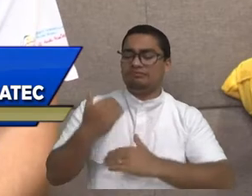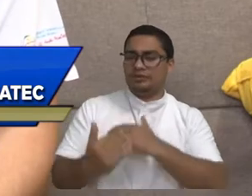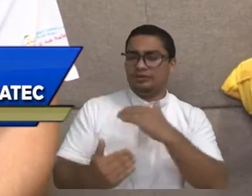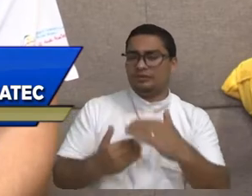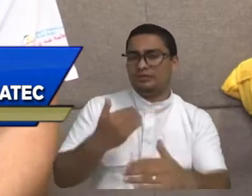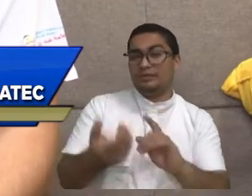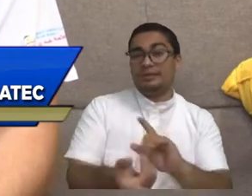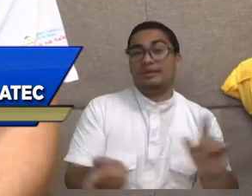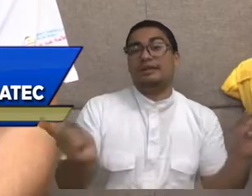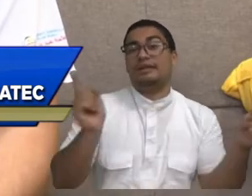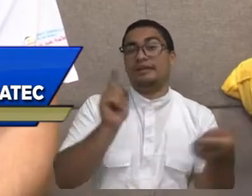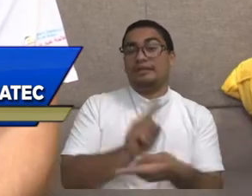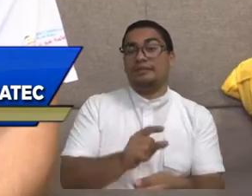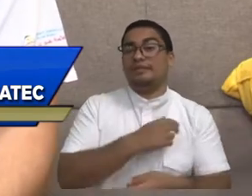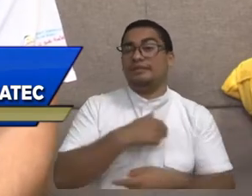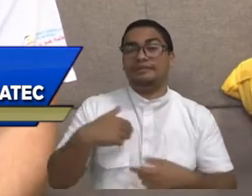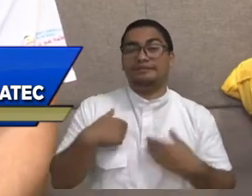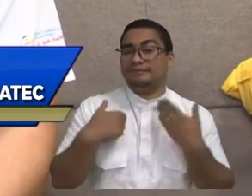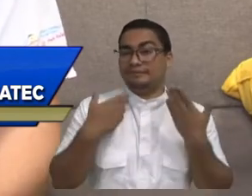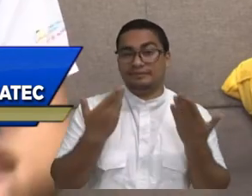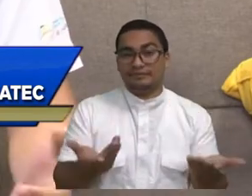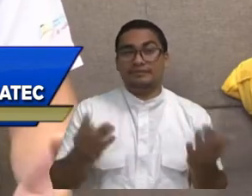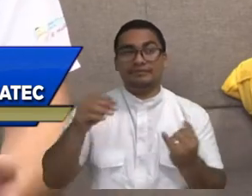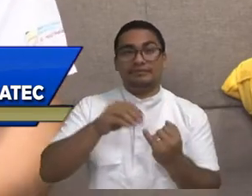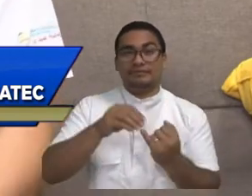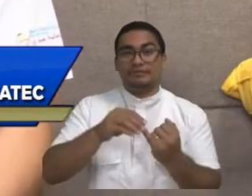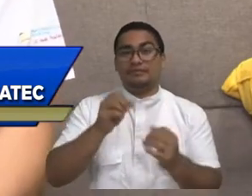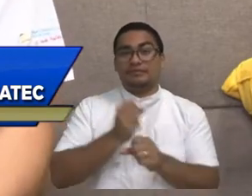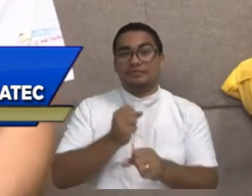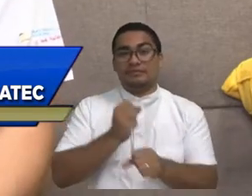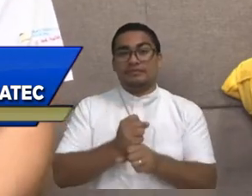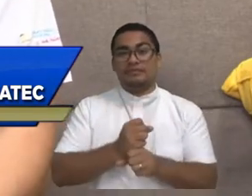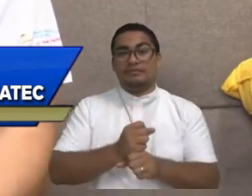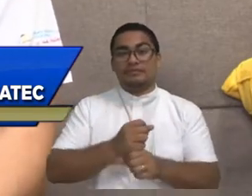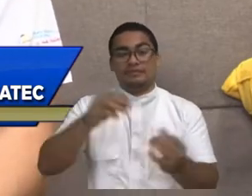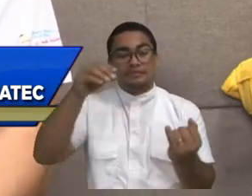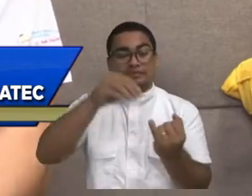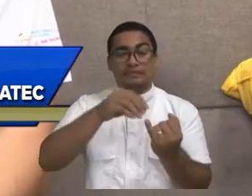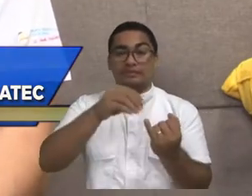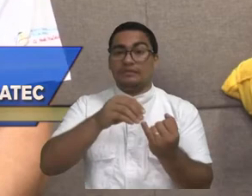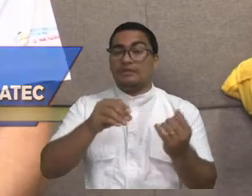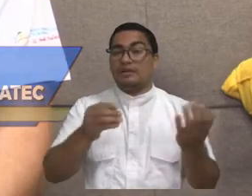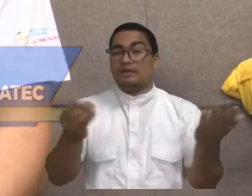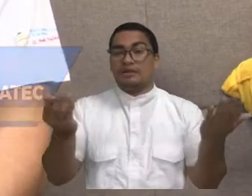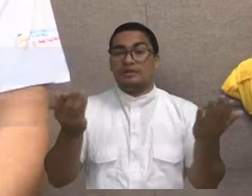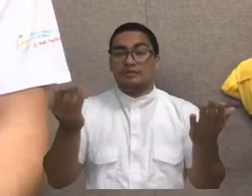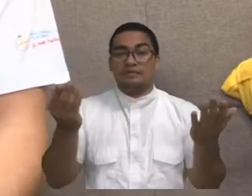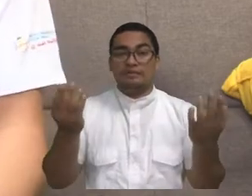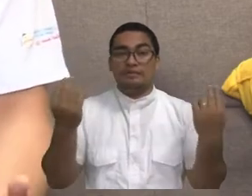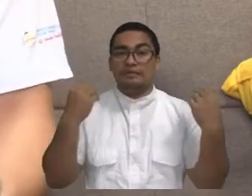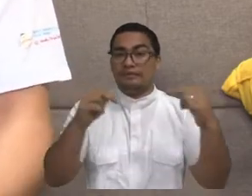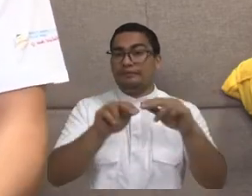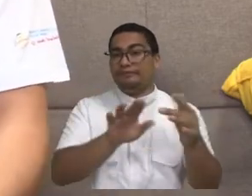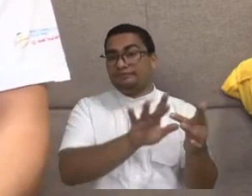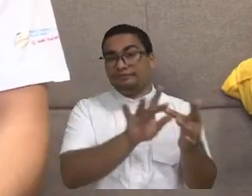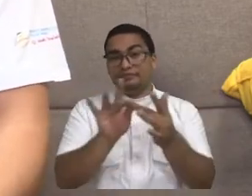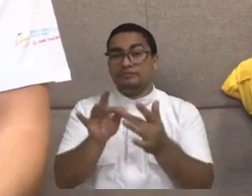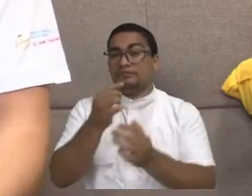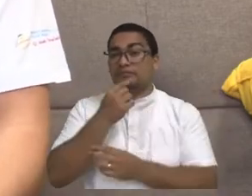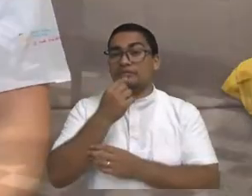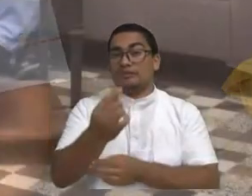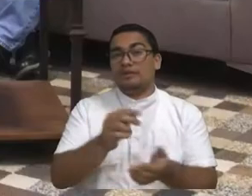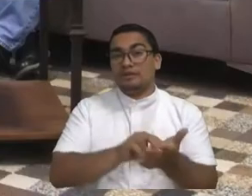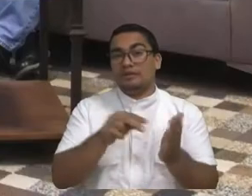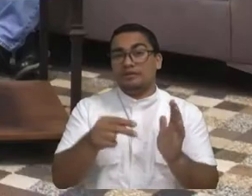del quehacer de el inatec en la educación técnica y la formación profesional con vientos largo y por ahí es donde decimos